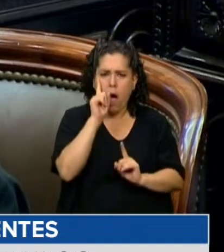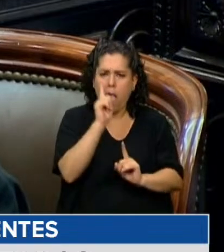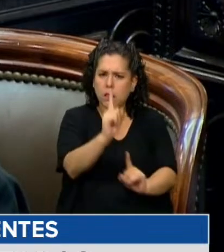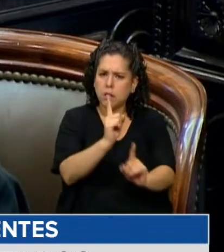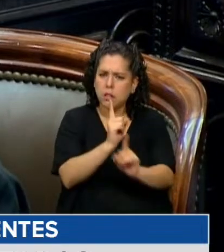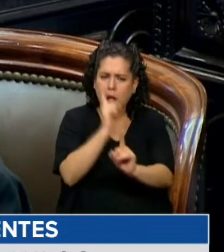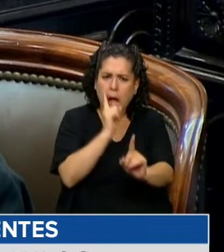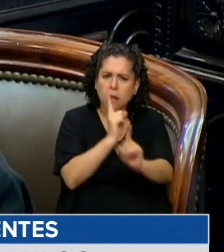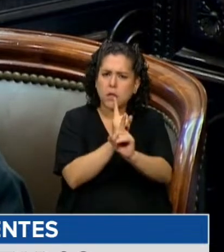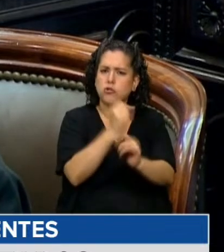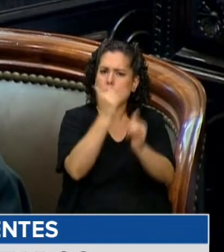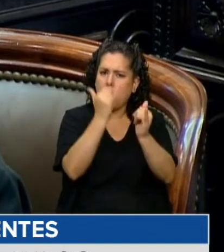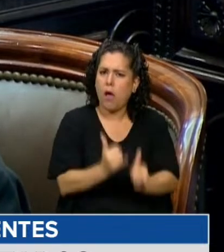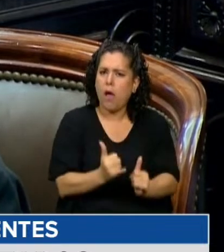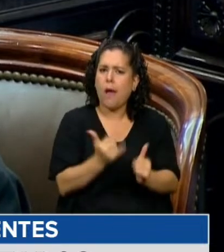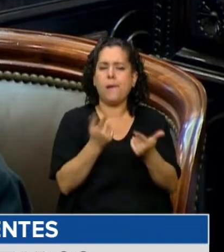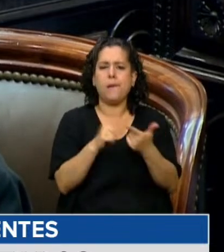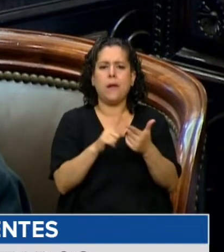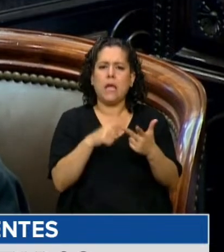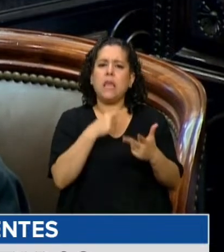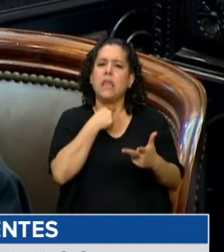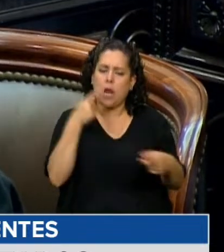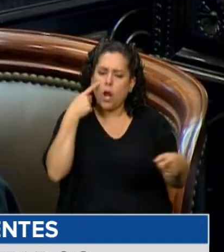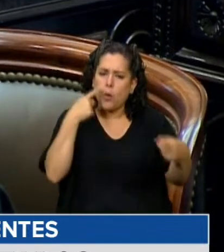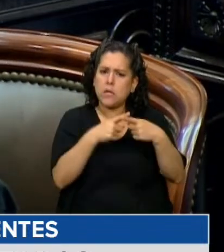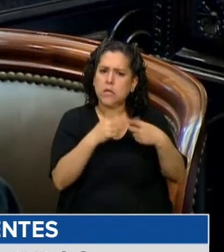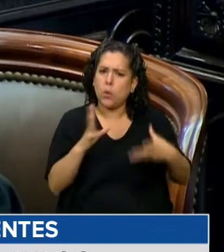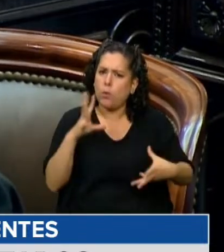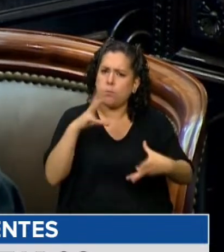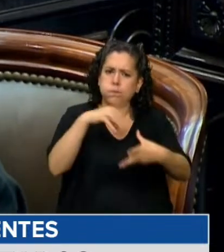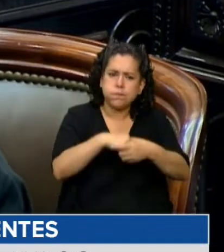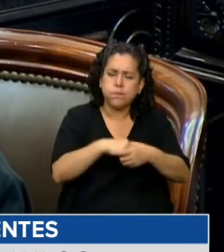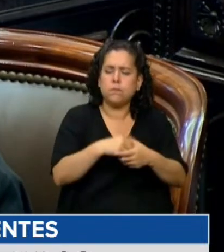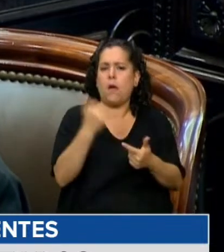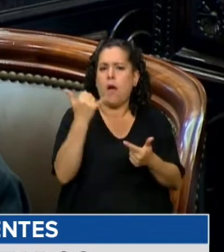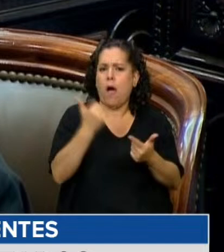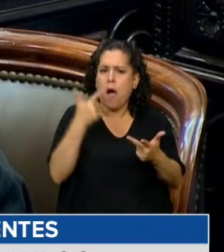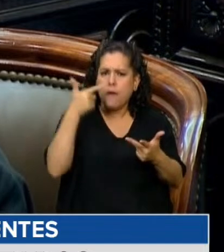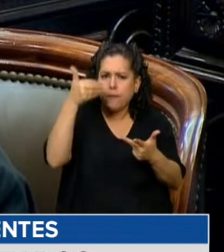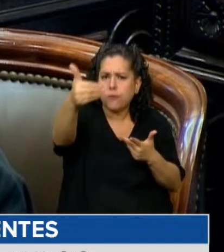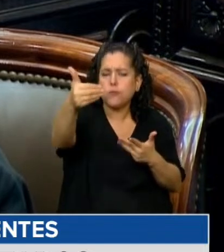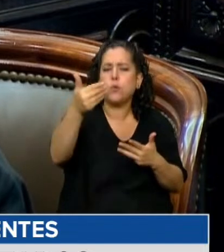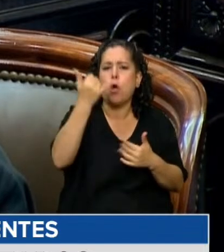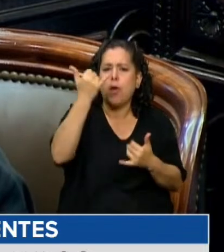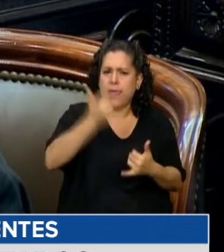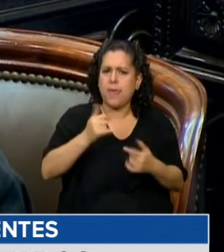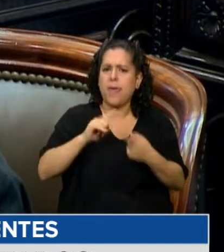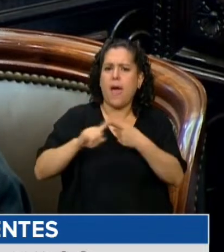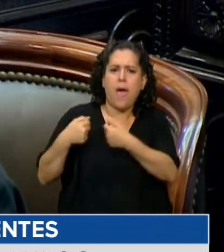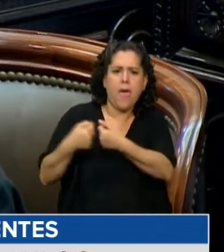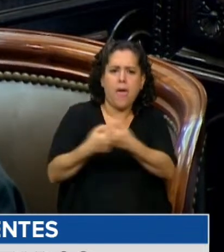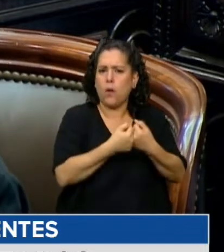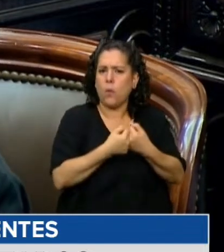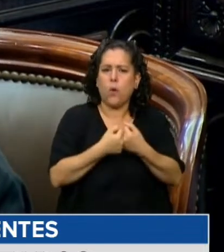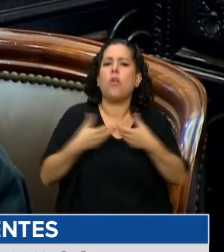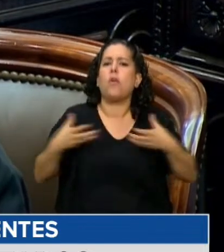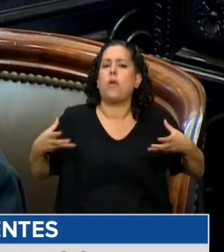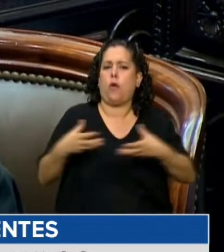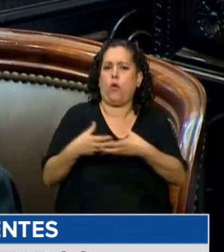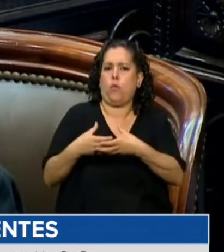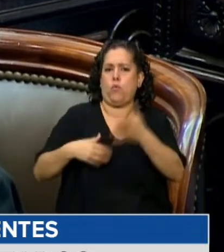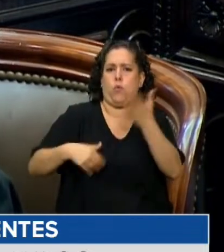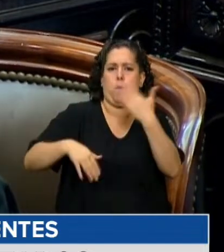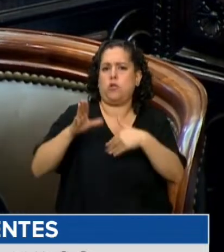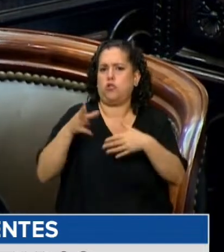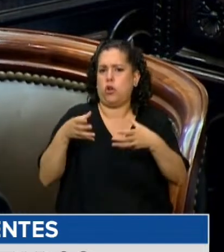integra, una persona que genera unión y expectativa y una persona que tiene el consenso del bloque mayoritario.